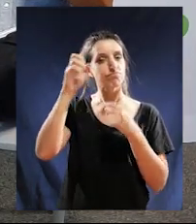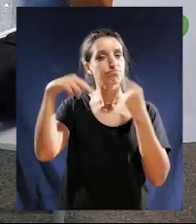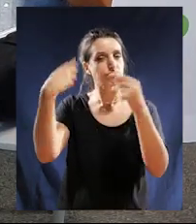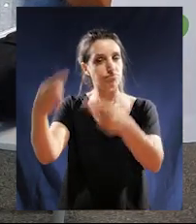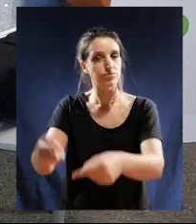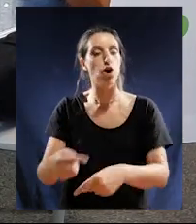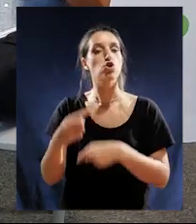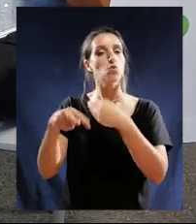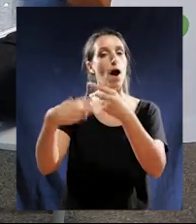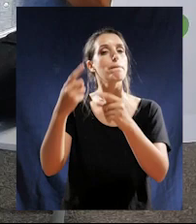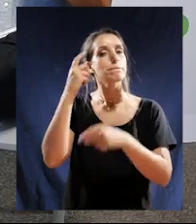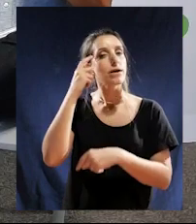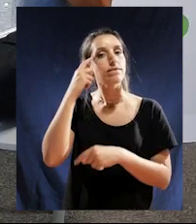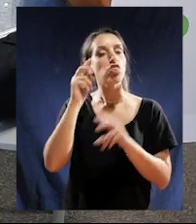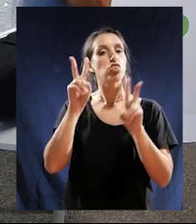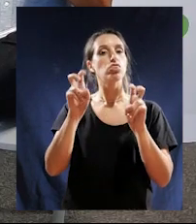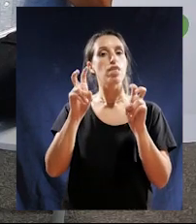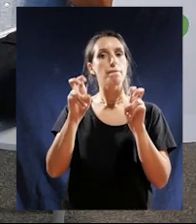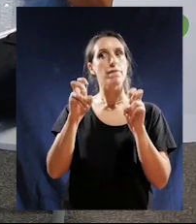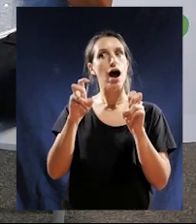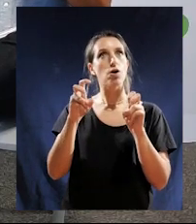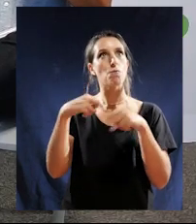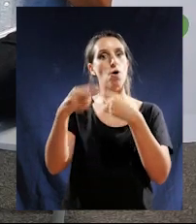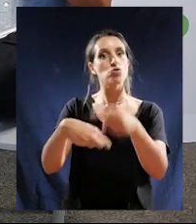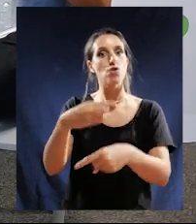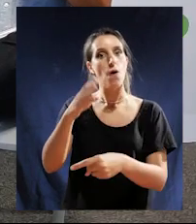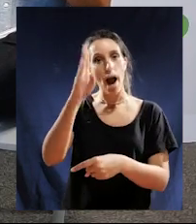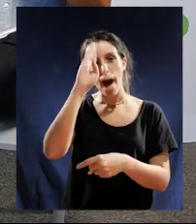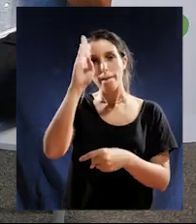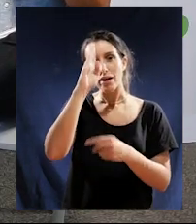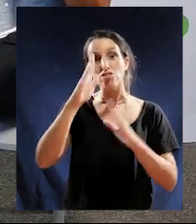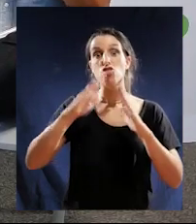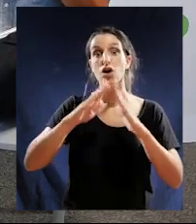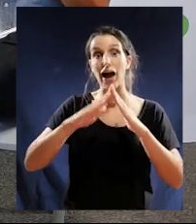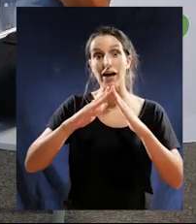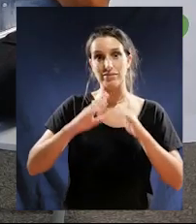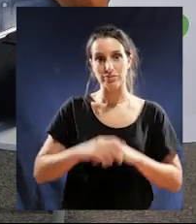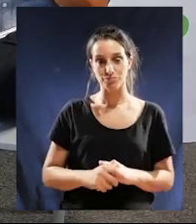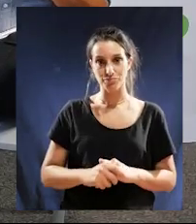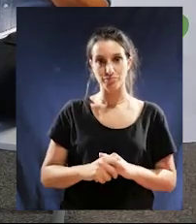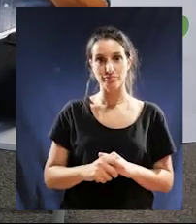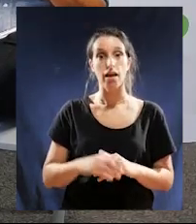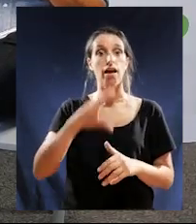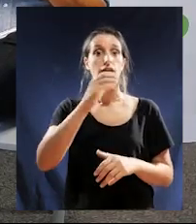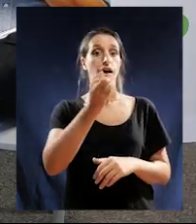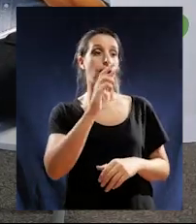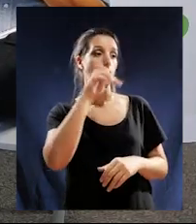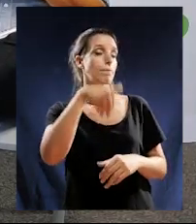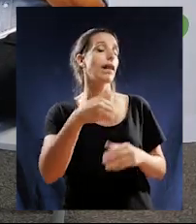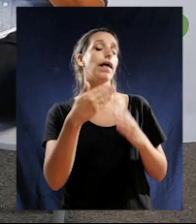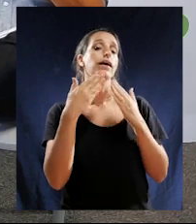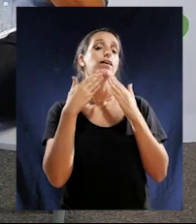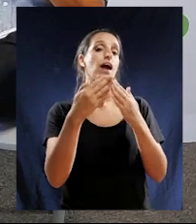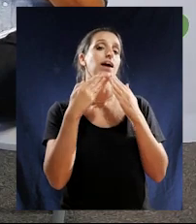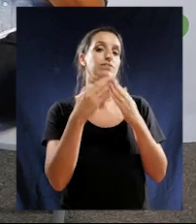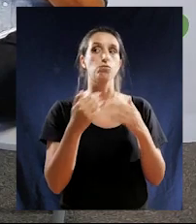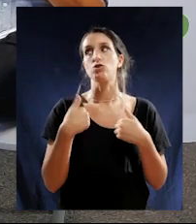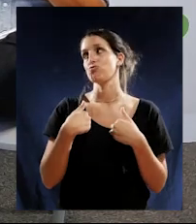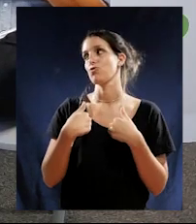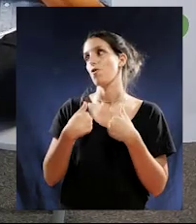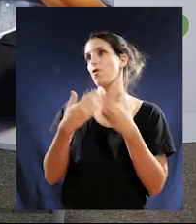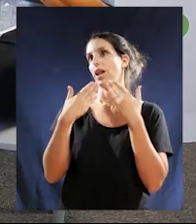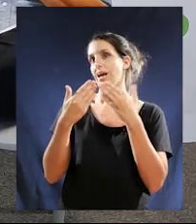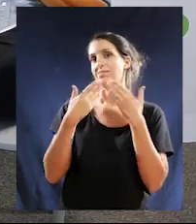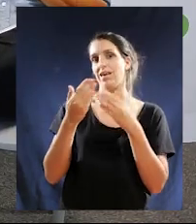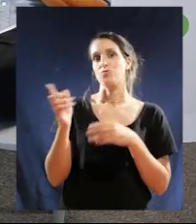seguir pensando esto de seguir aprendiendo en el hogar junto con otros. Carmen, gracias. De mi parte la